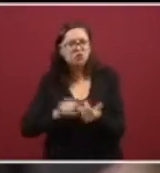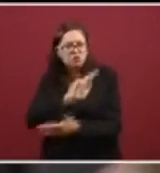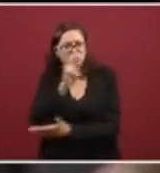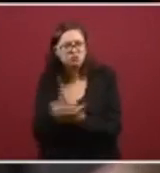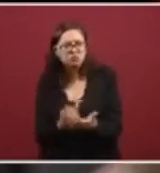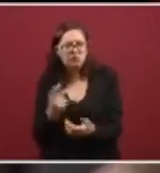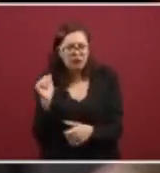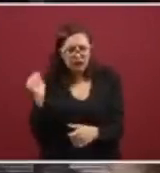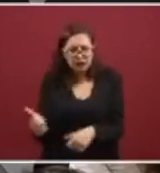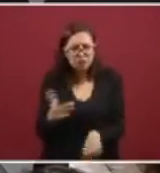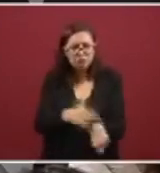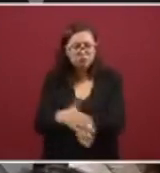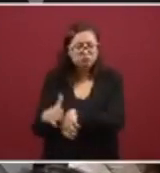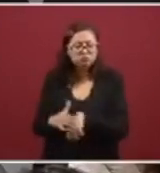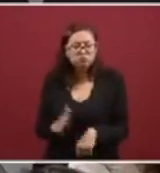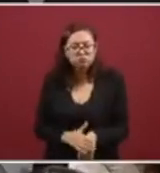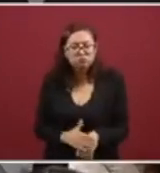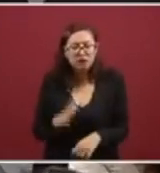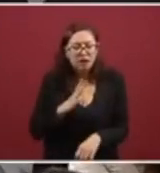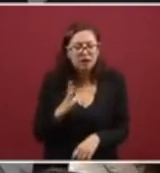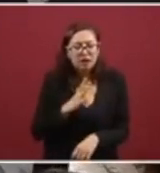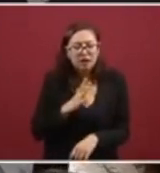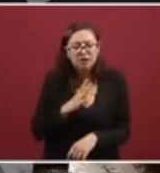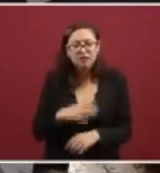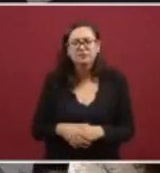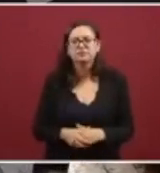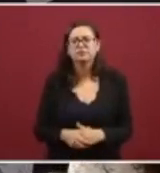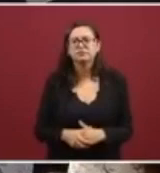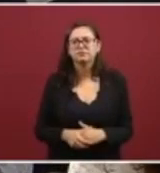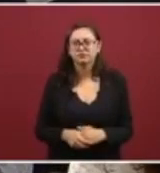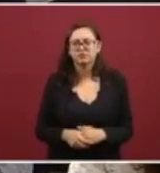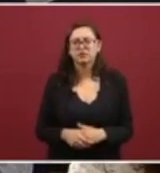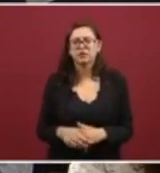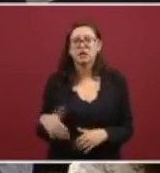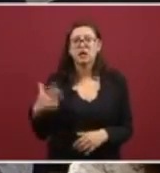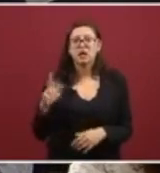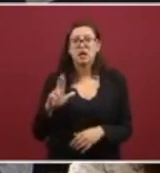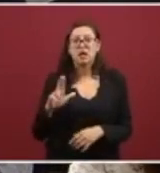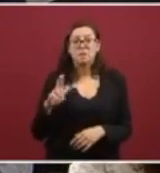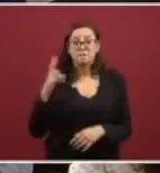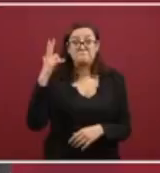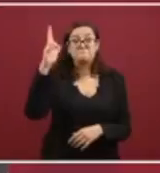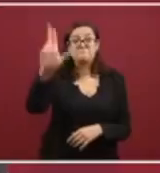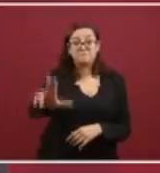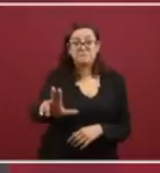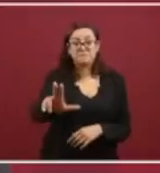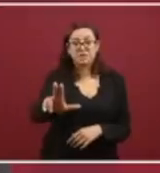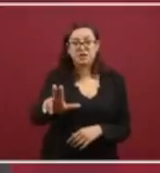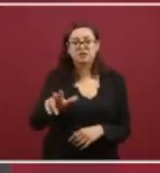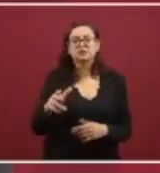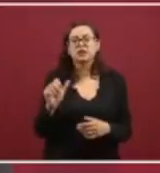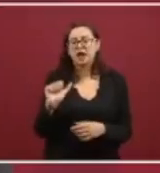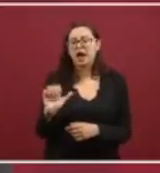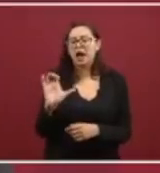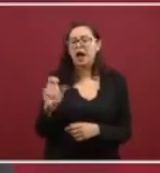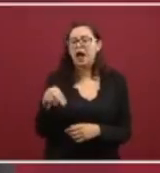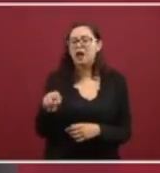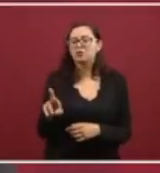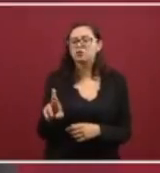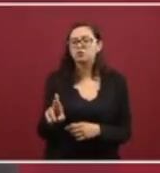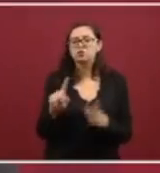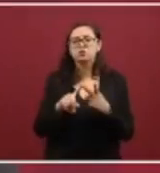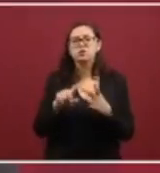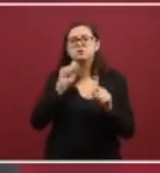llamado en este sentido? Gracias. Sí. El día martes vamos a llevar a cabo una reunión con ACNUR y varias agencias de